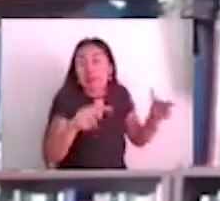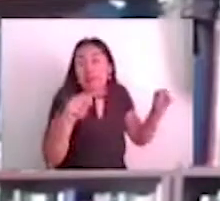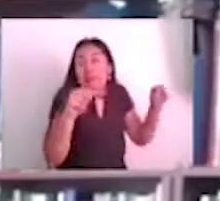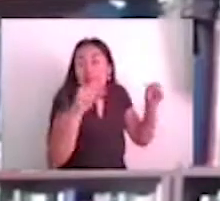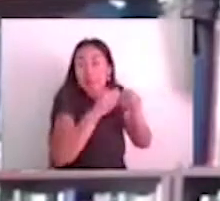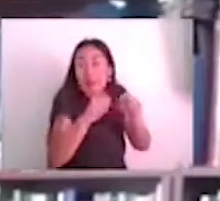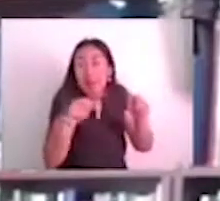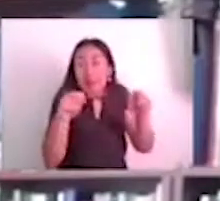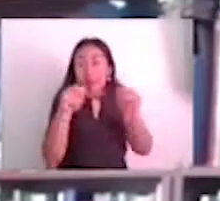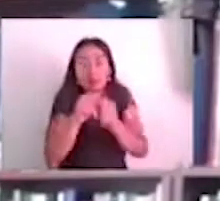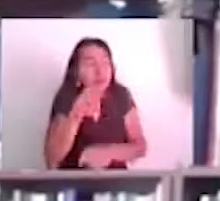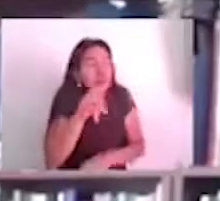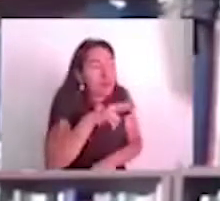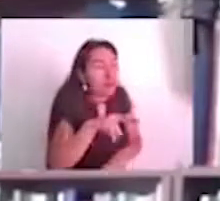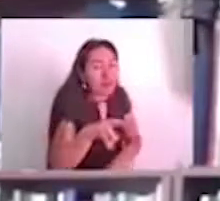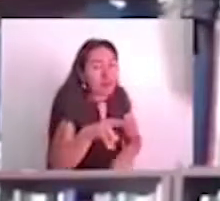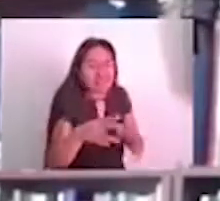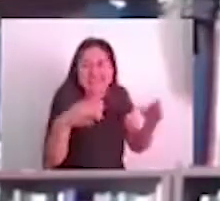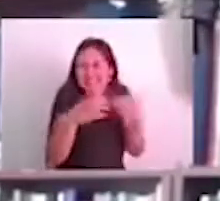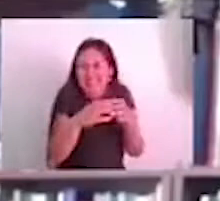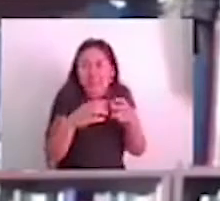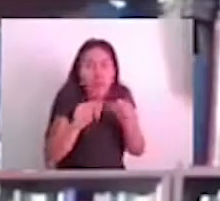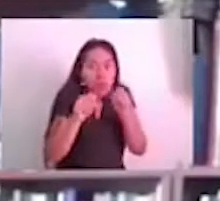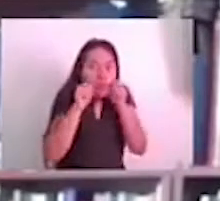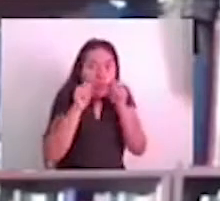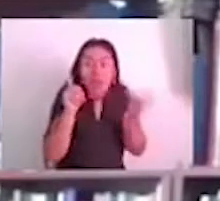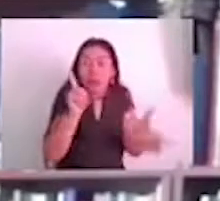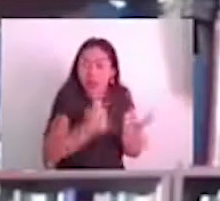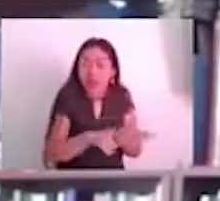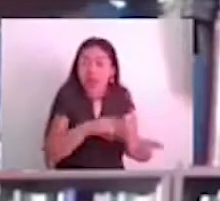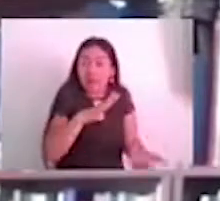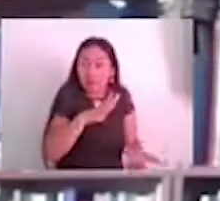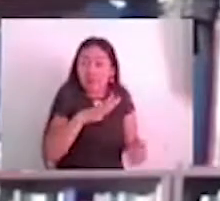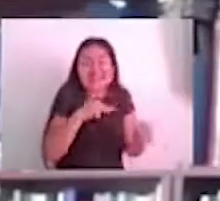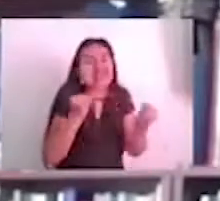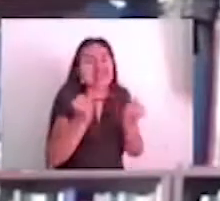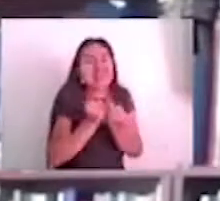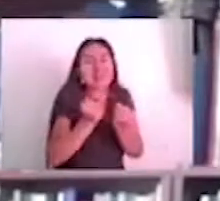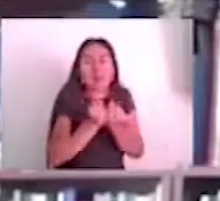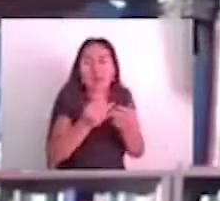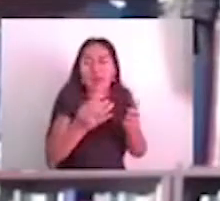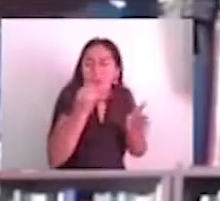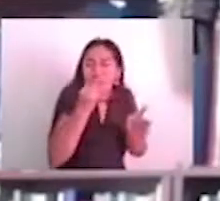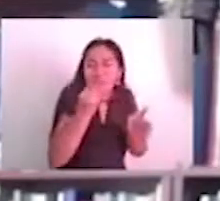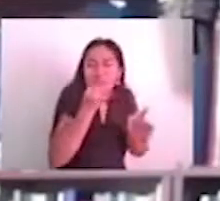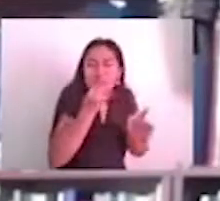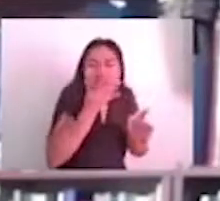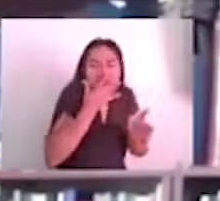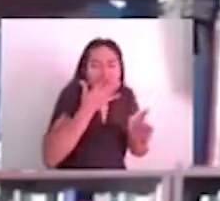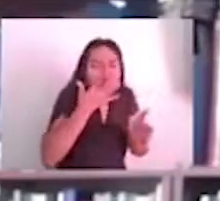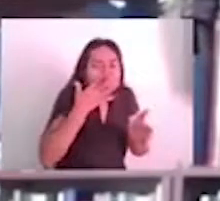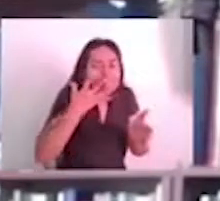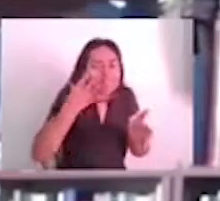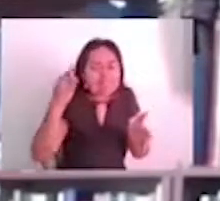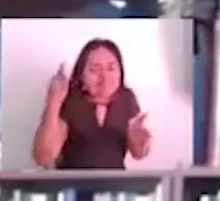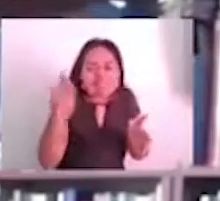es pequeñita Tlaxcala. La comida es de veras prehispánica, absolutamente prehispánica. Uno puede